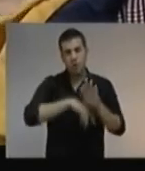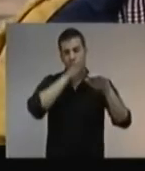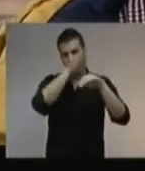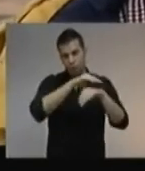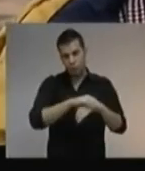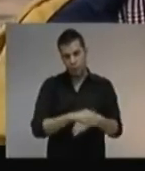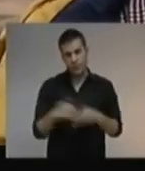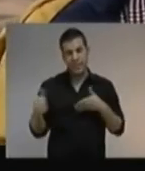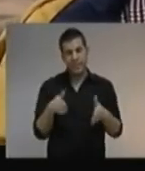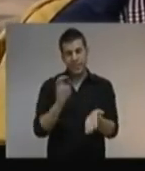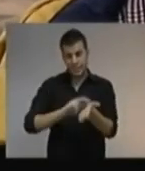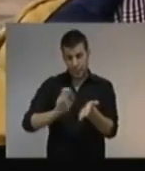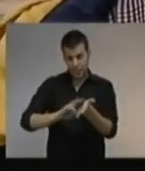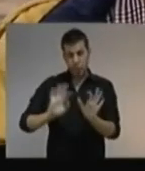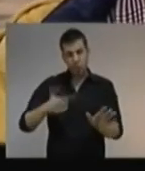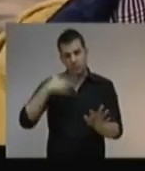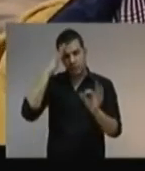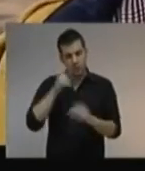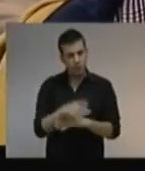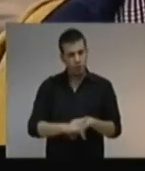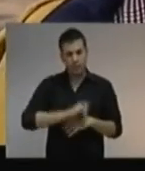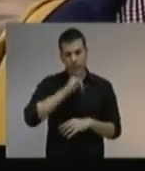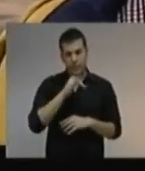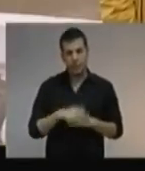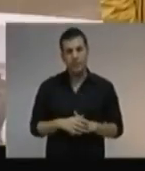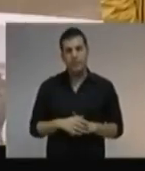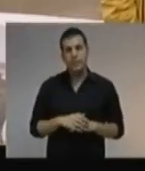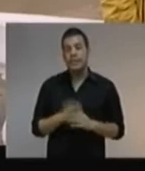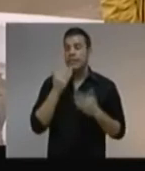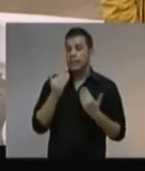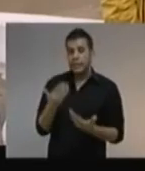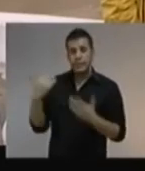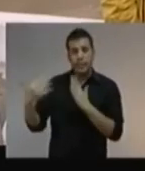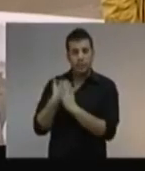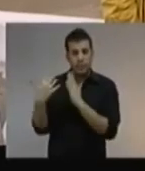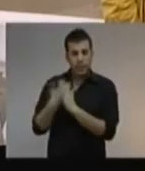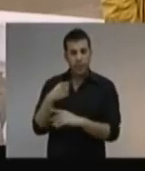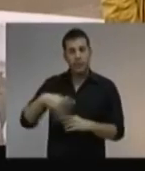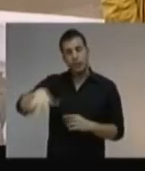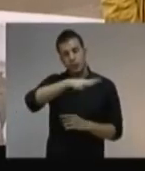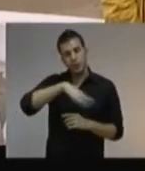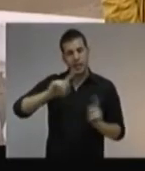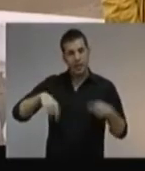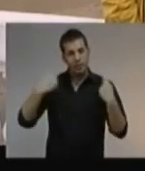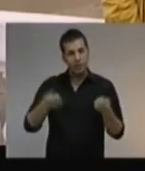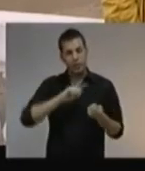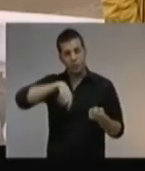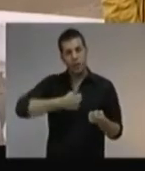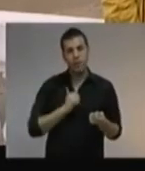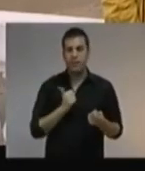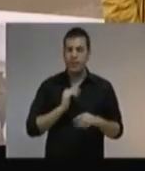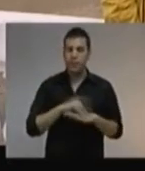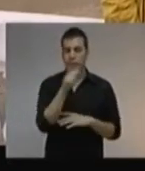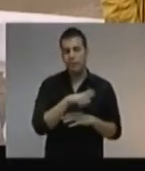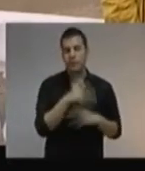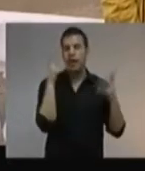dan y con eso es suficiente, por lo menos de momento. José Ignacio, te agradecemos que nos hayas hablado de este singular entorno natural y aprovechamos para aconsejar a